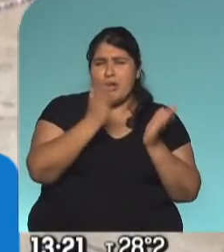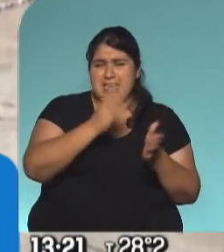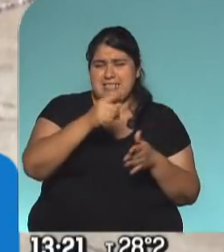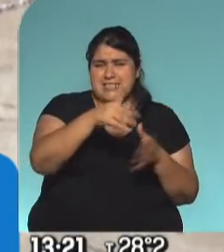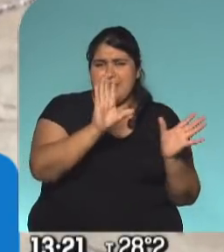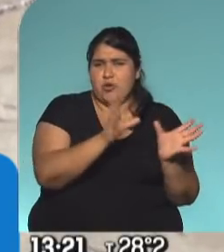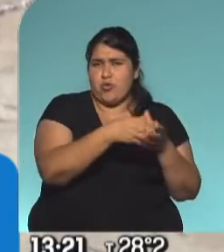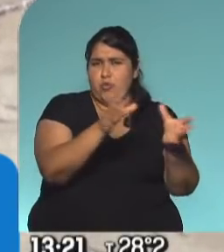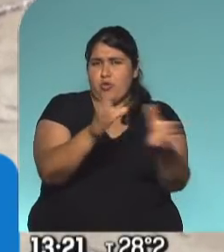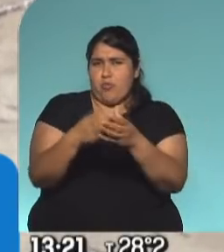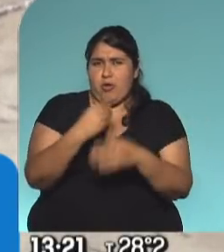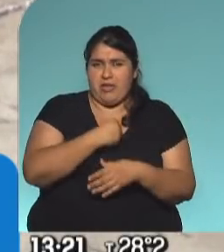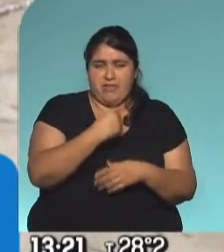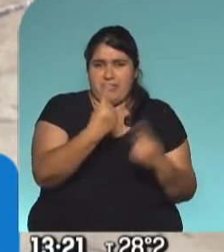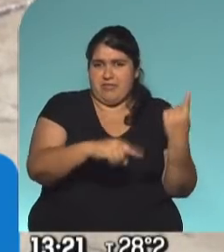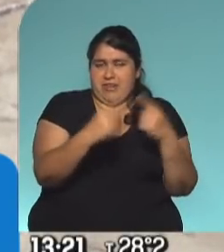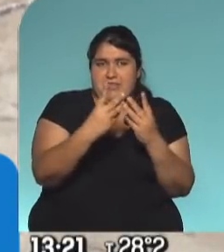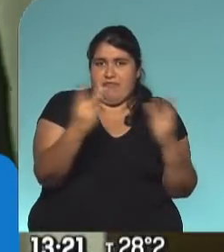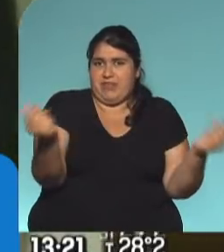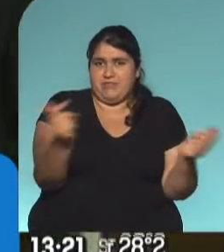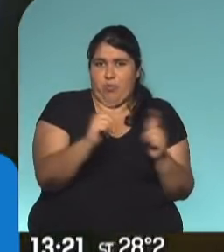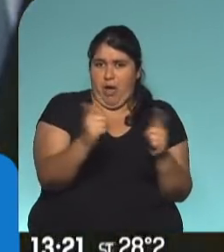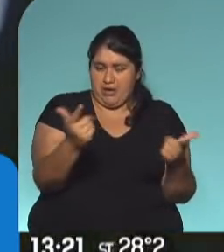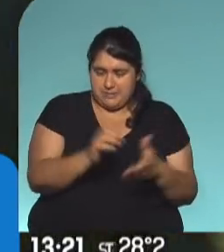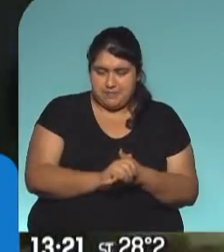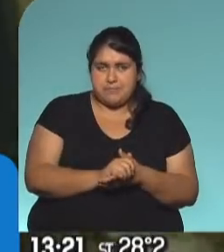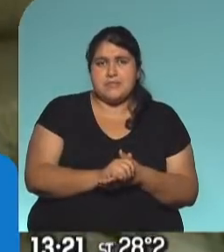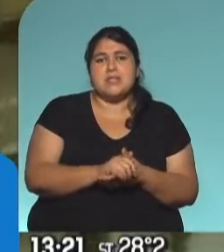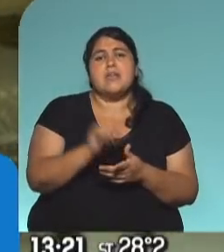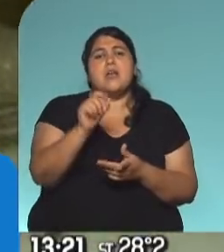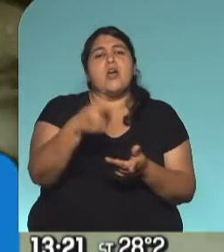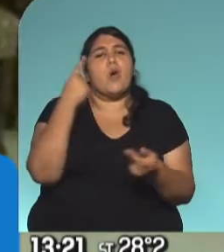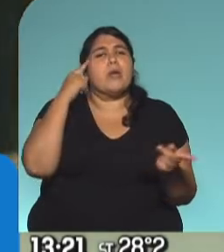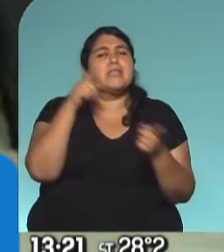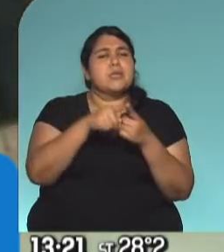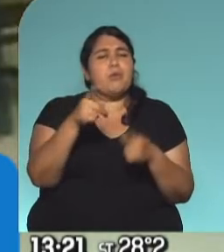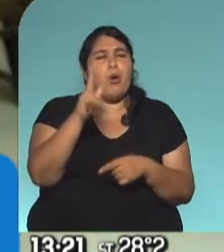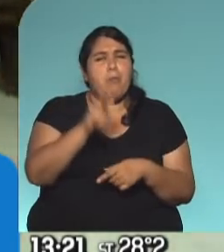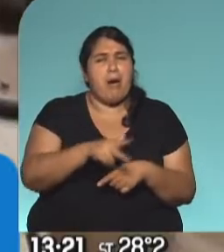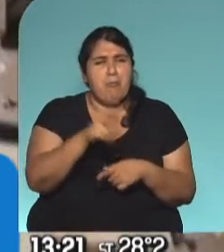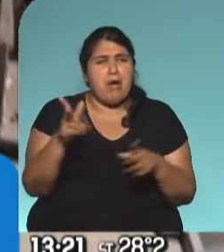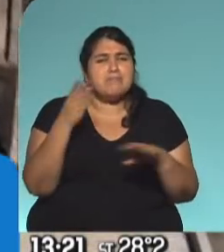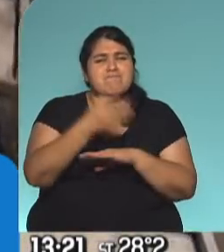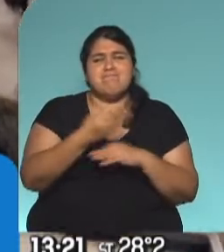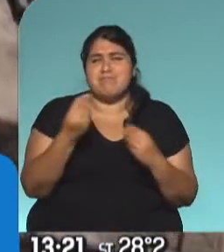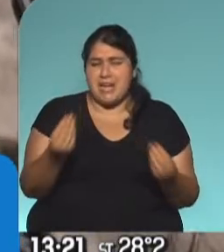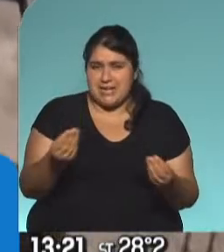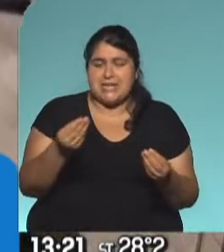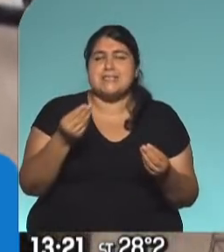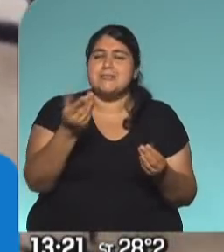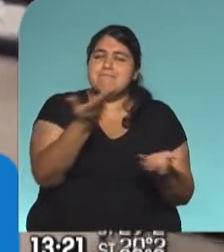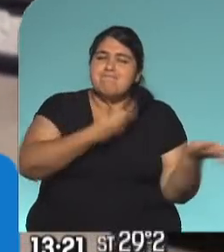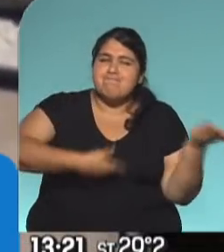que parece no tener fin. Los propósitos del Papa son esencialmente simbólicos: confortar a